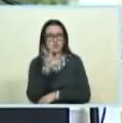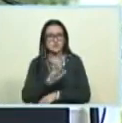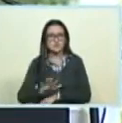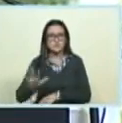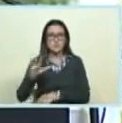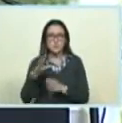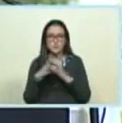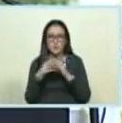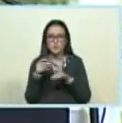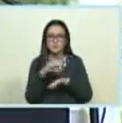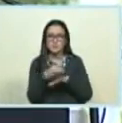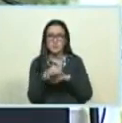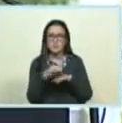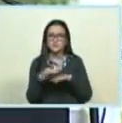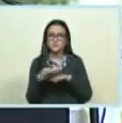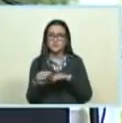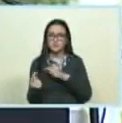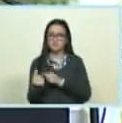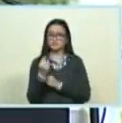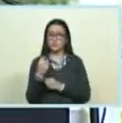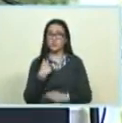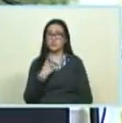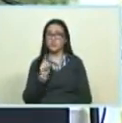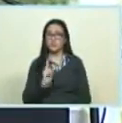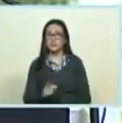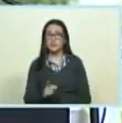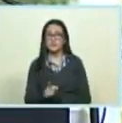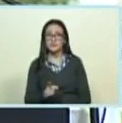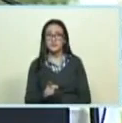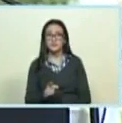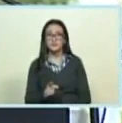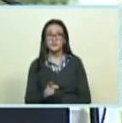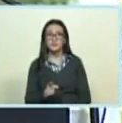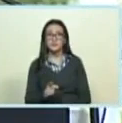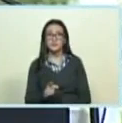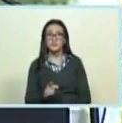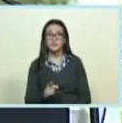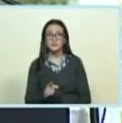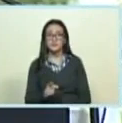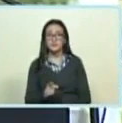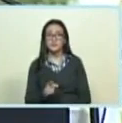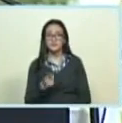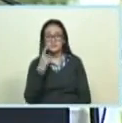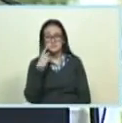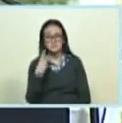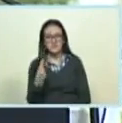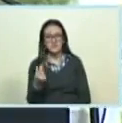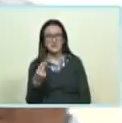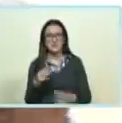todos los municipios, ustedes. Y me lo hacen llegar, Jennifer. Me lo hacen llegar ustedes, muchachos.